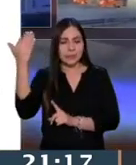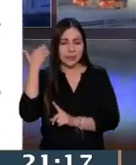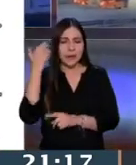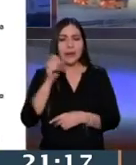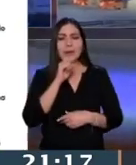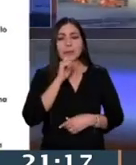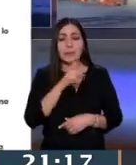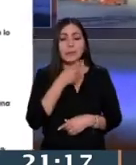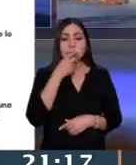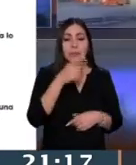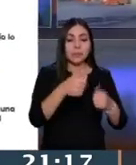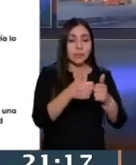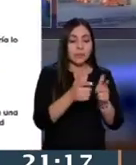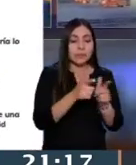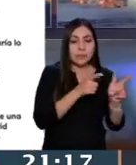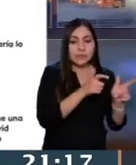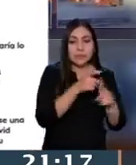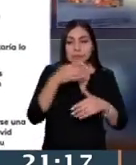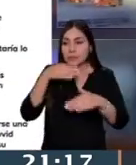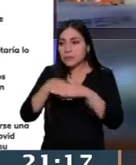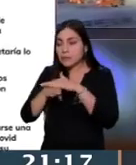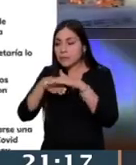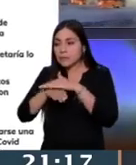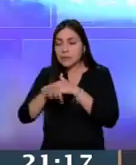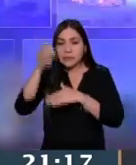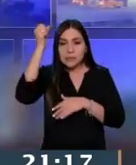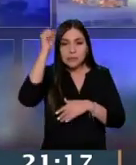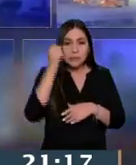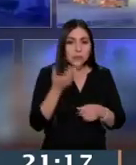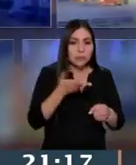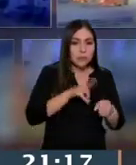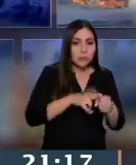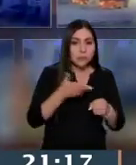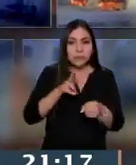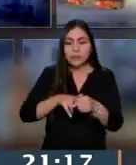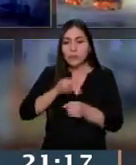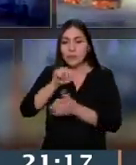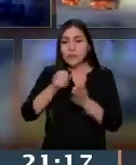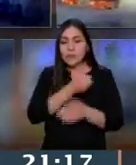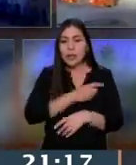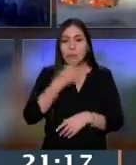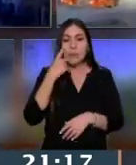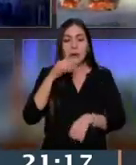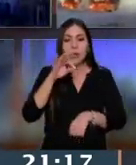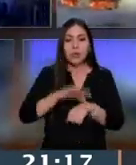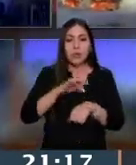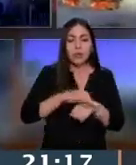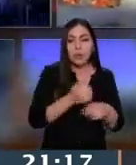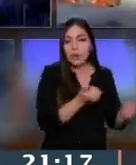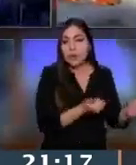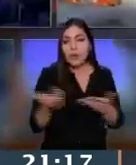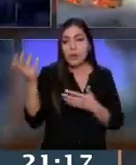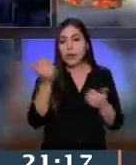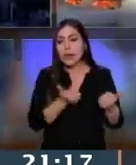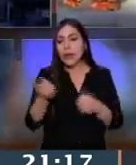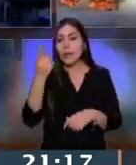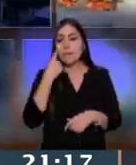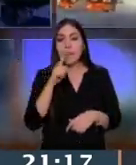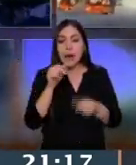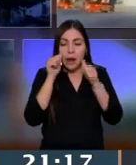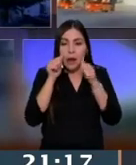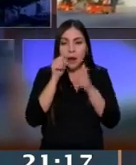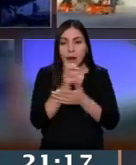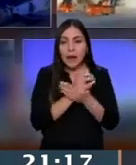a hospitales y centros de salud en Sinaloa para llevarse al personal médico para atender a sus heridos tras su enfrentamiento